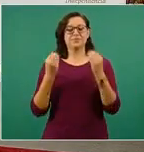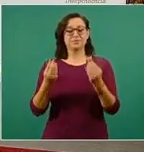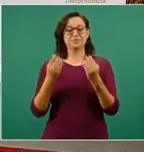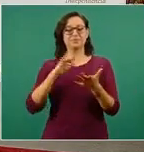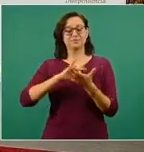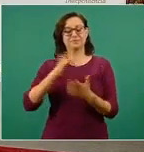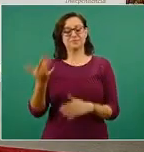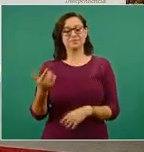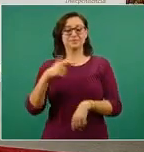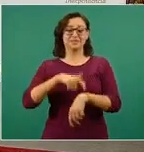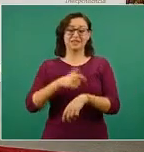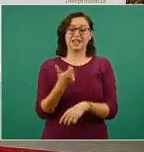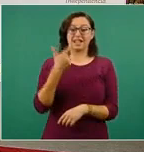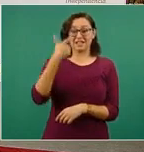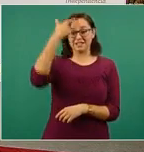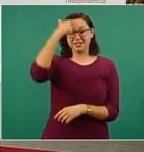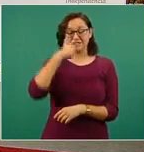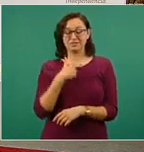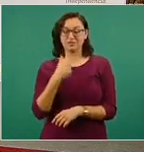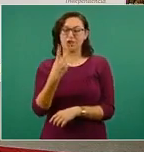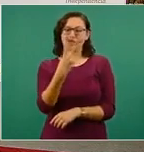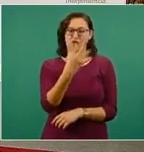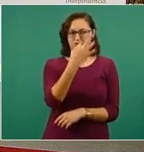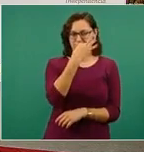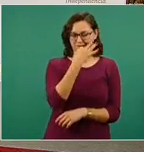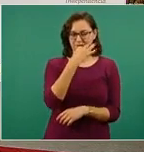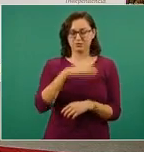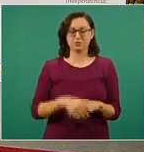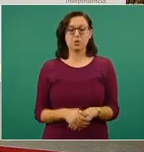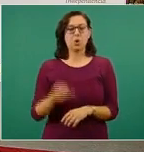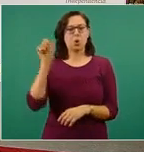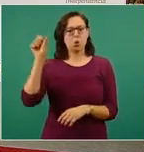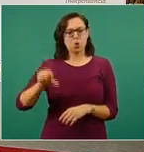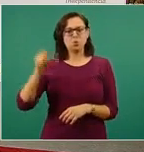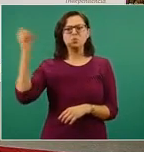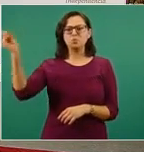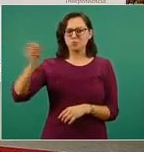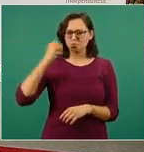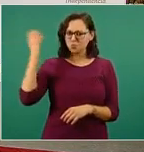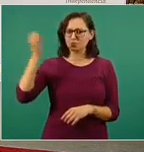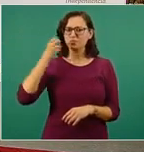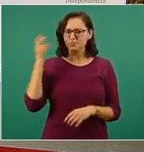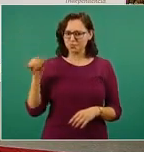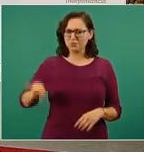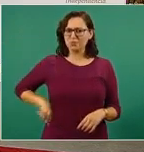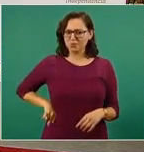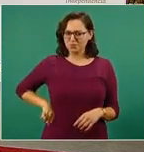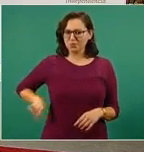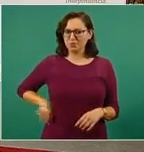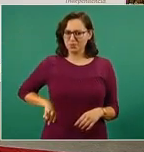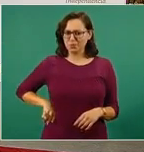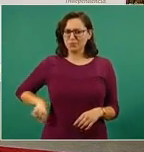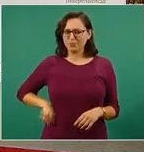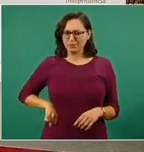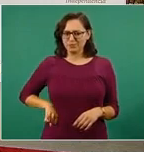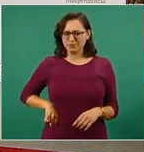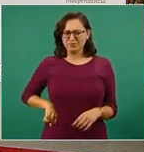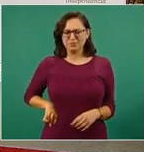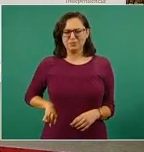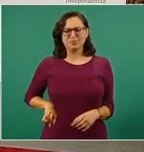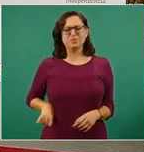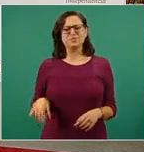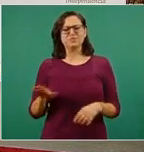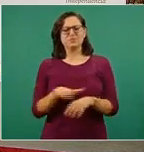19:02. Hoy tendremos una sesión muy interesante en donde contamos con